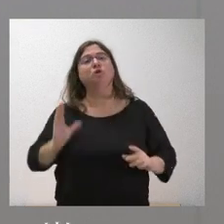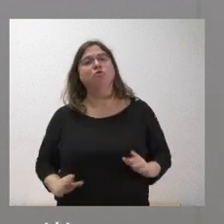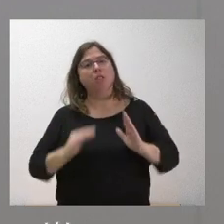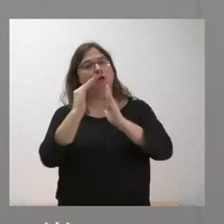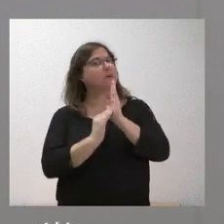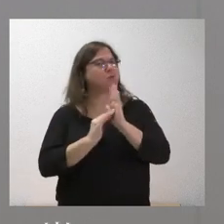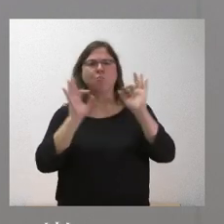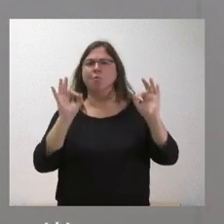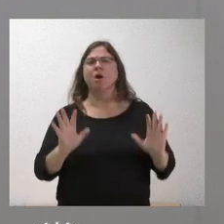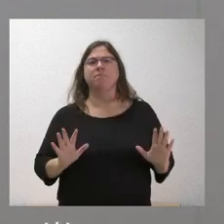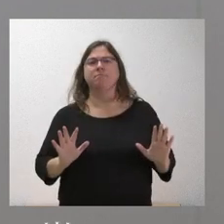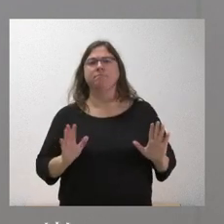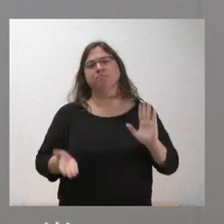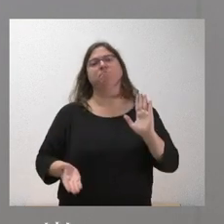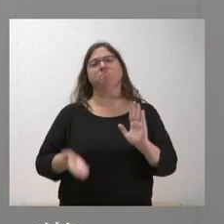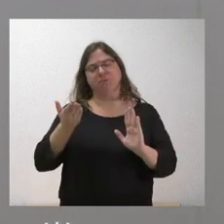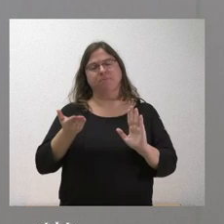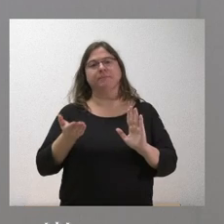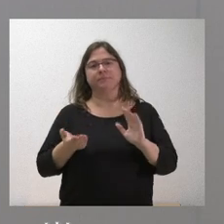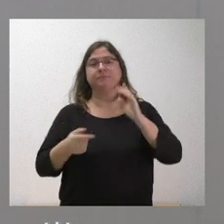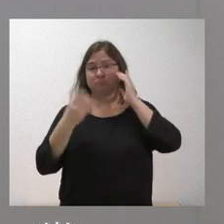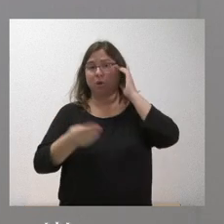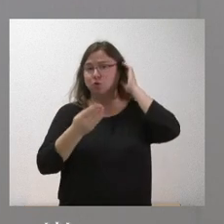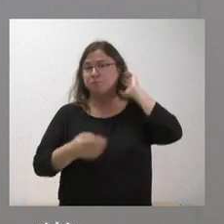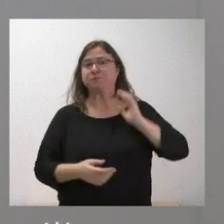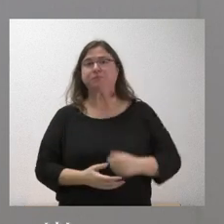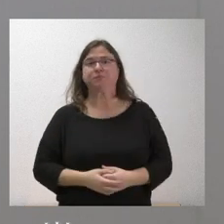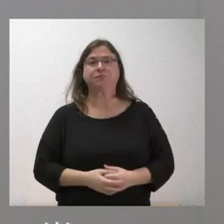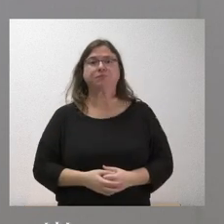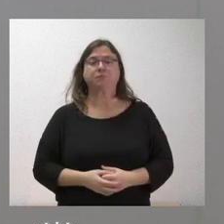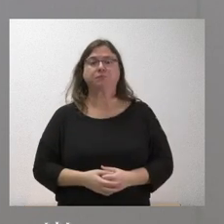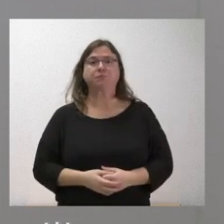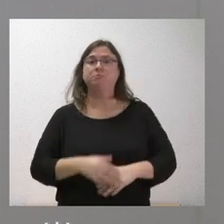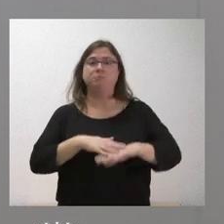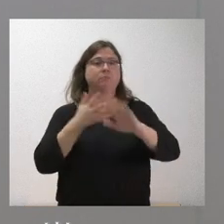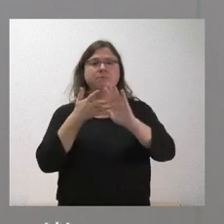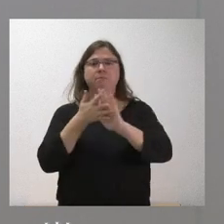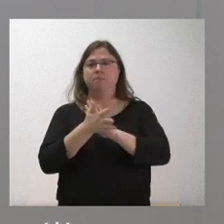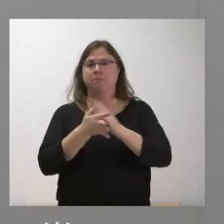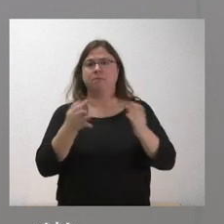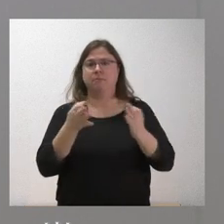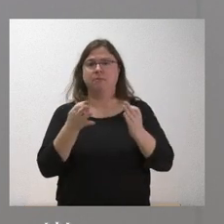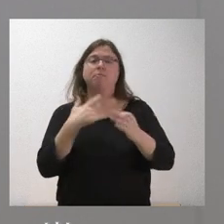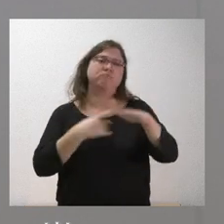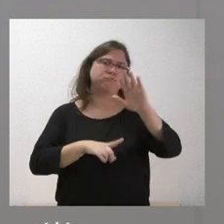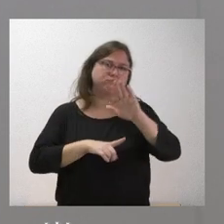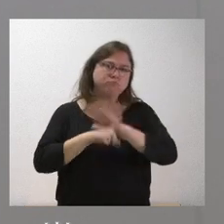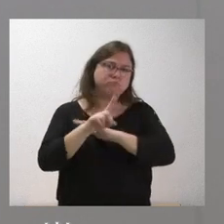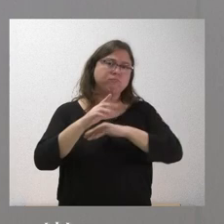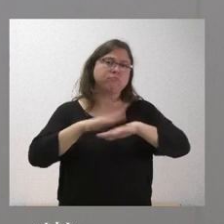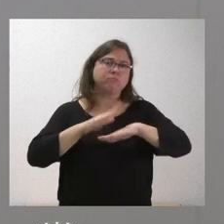sino todo lo contrario un incremento de las condiciones retributivas es lo que hemos hecho por tanto hemos avanzado